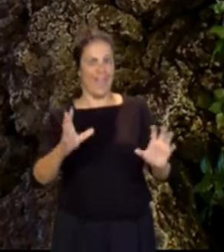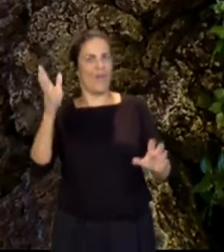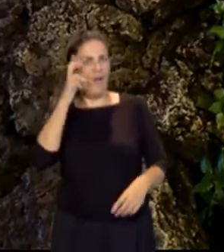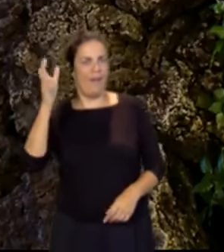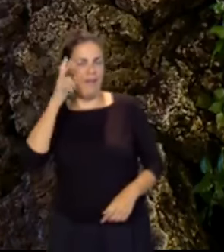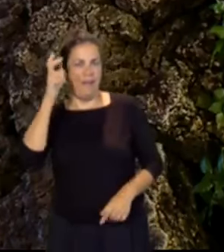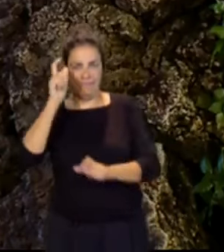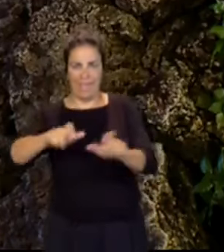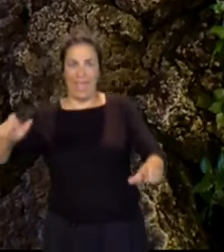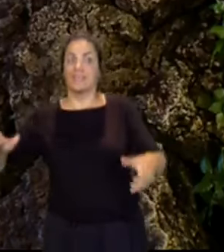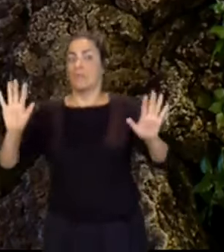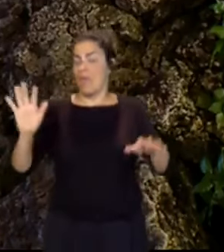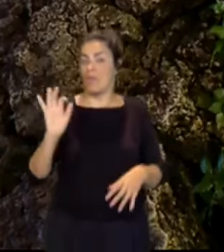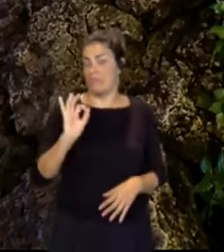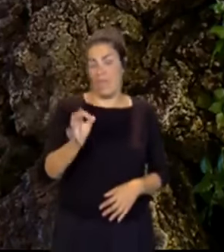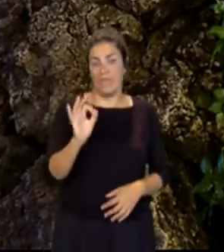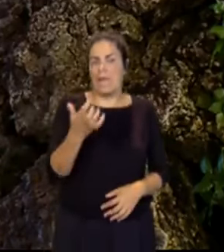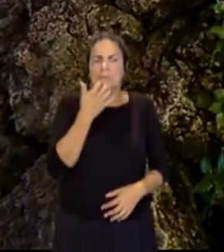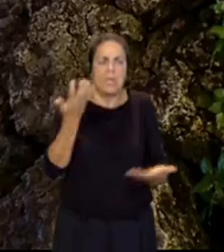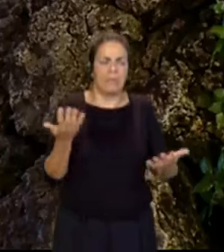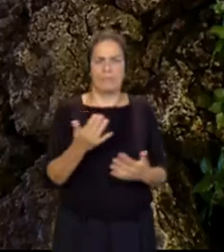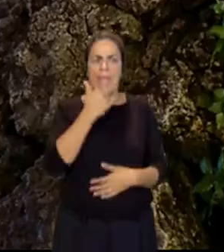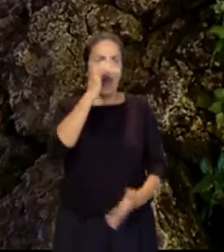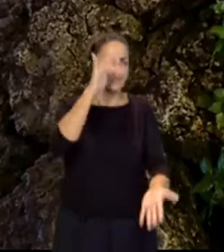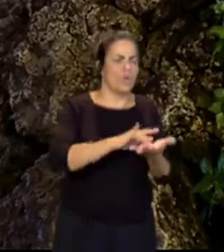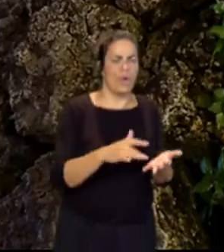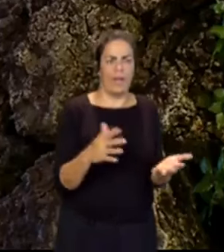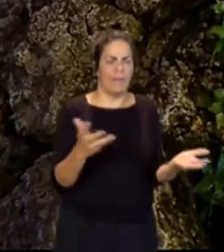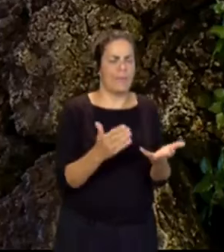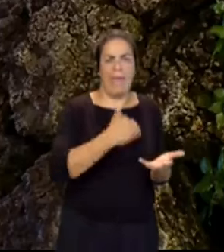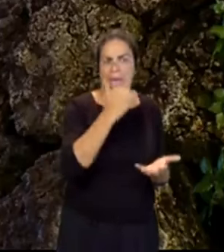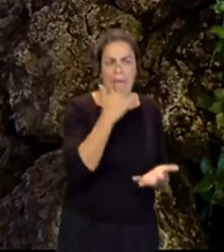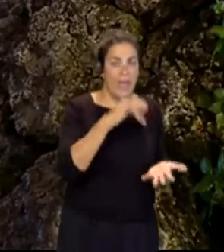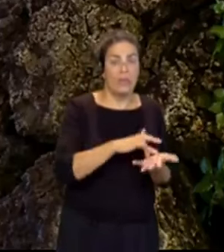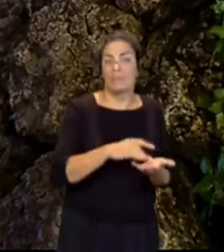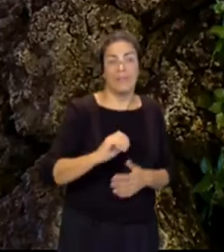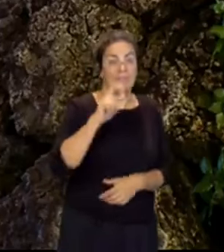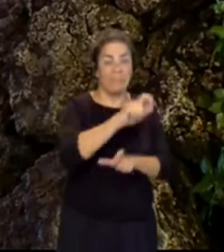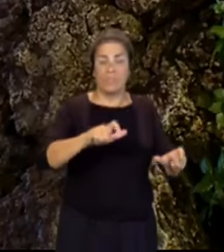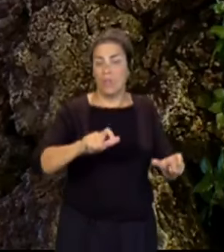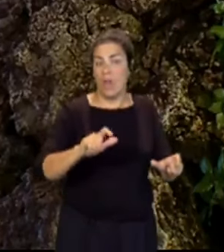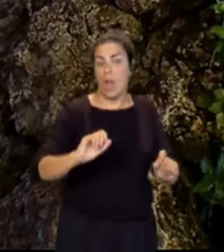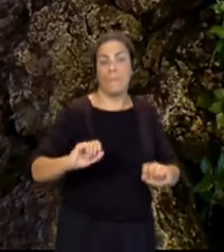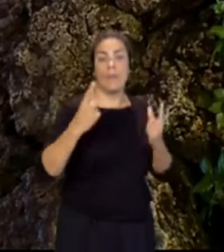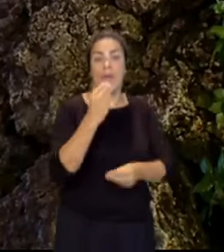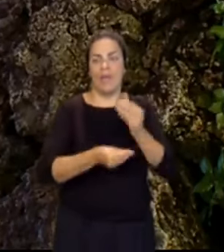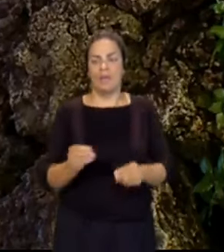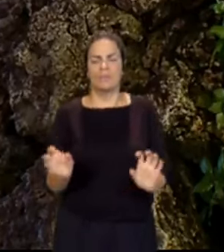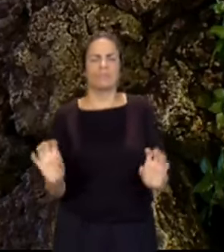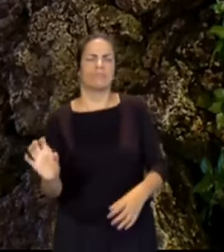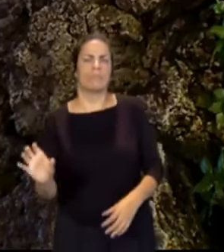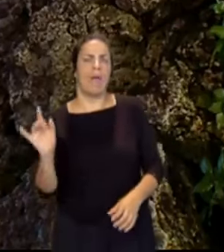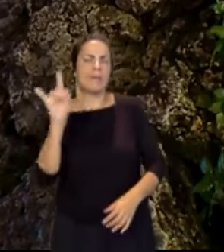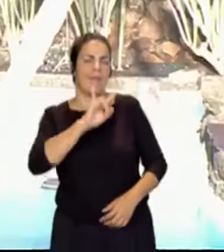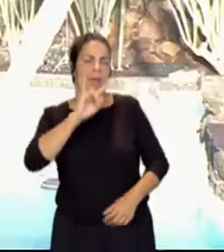vez que ocurre cualquier tipo de de incidencia cualquier suceso lo primero que hace todo el mundo es conectar con la con Canarias radio porque sabe